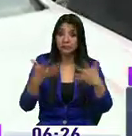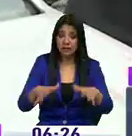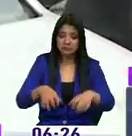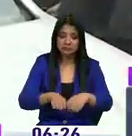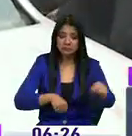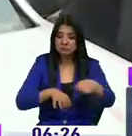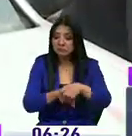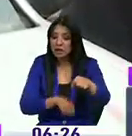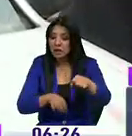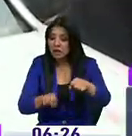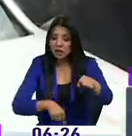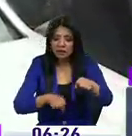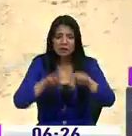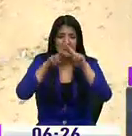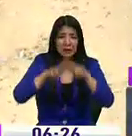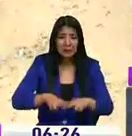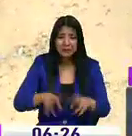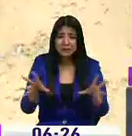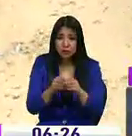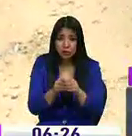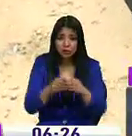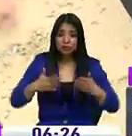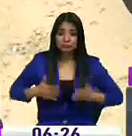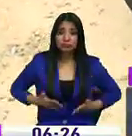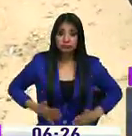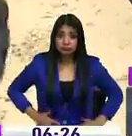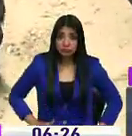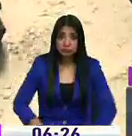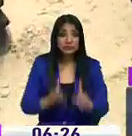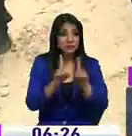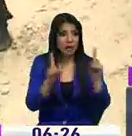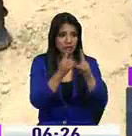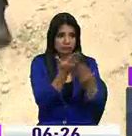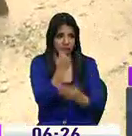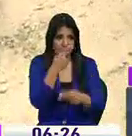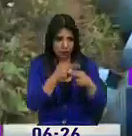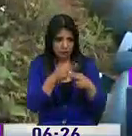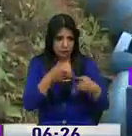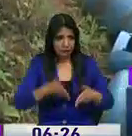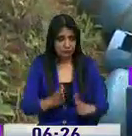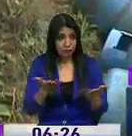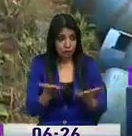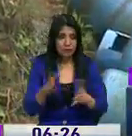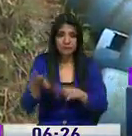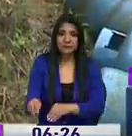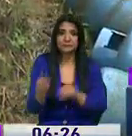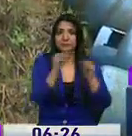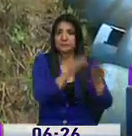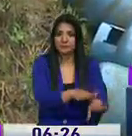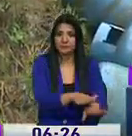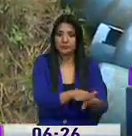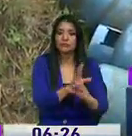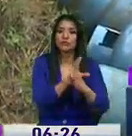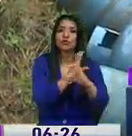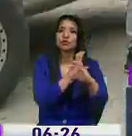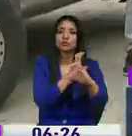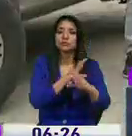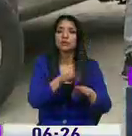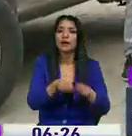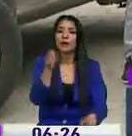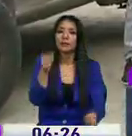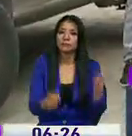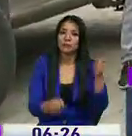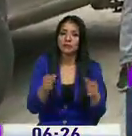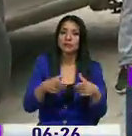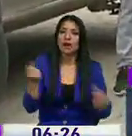y lo que cargaban además de receptar sus datos y nacionalidad eran llevados directamente hasta los buses camionetas y camiones